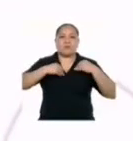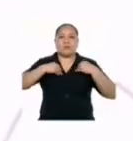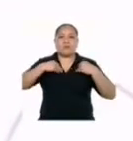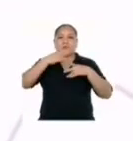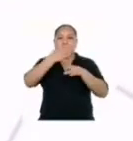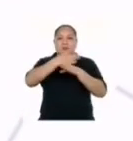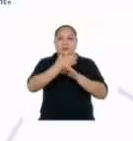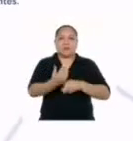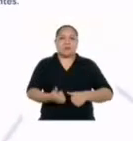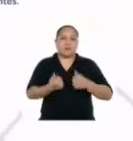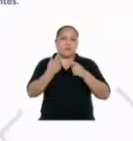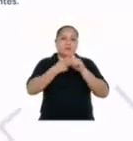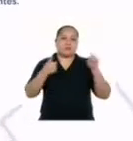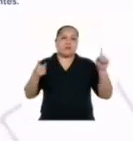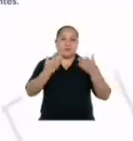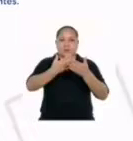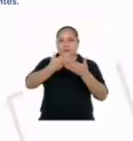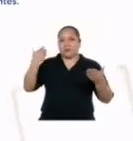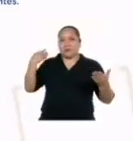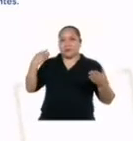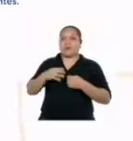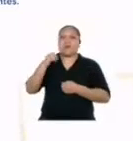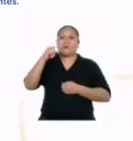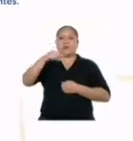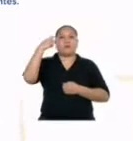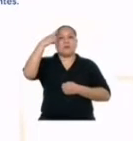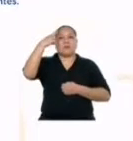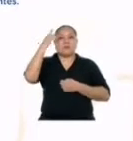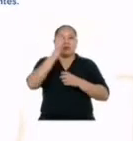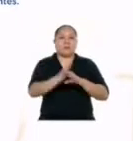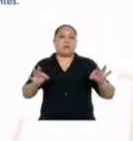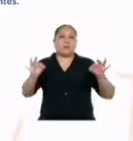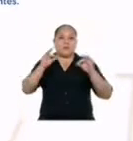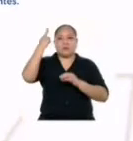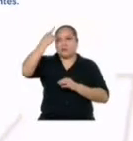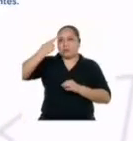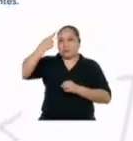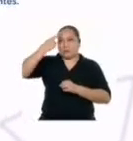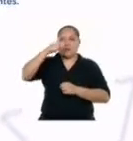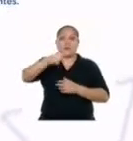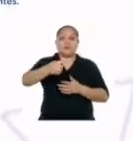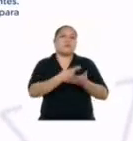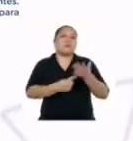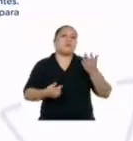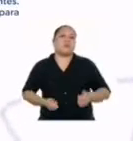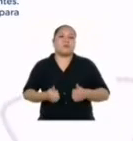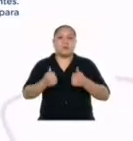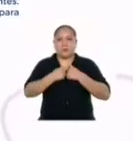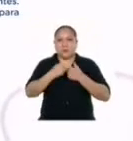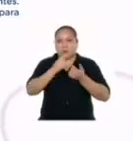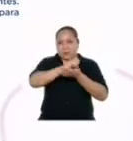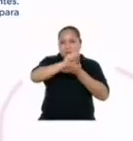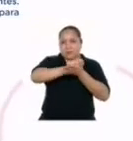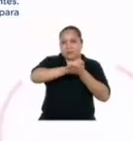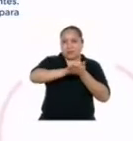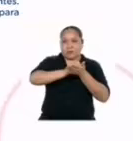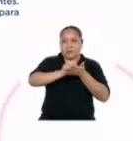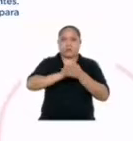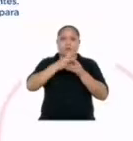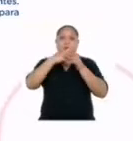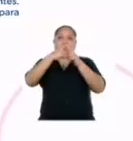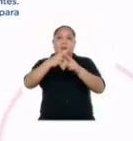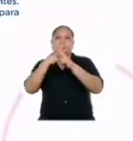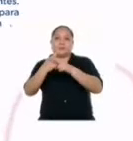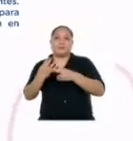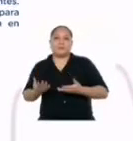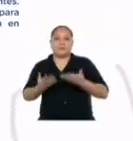vida diferente al que teníamos antes. Por ello, es importante que reflexionemos sobre lo que hemos vivido, para escribir acerca de las respuestas